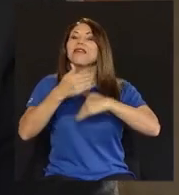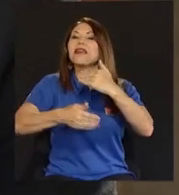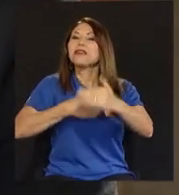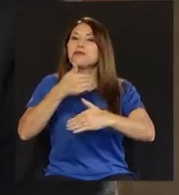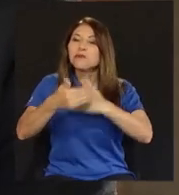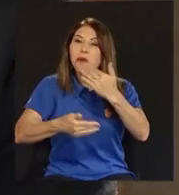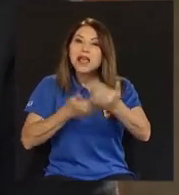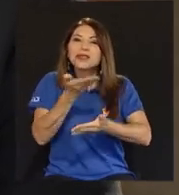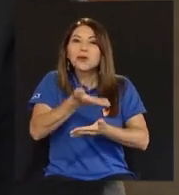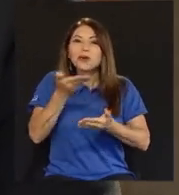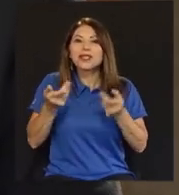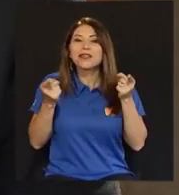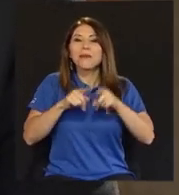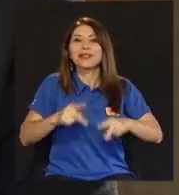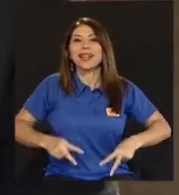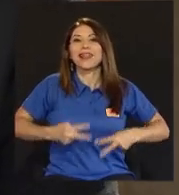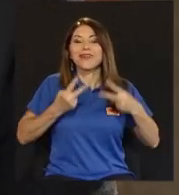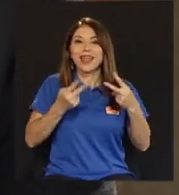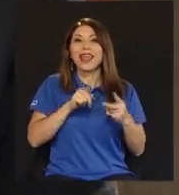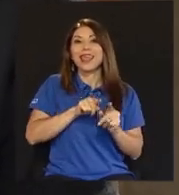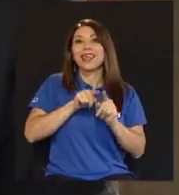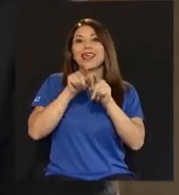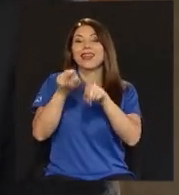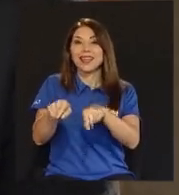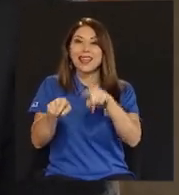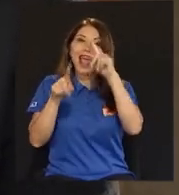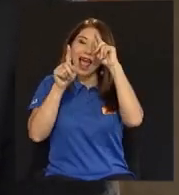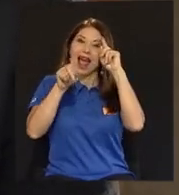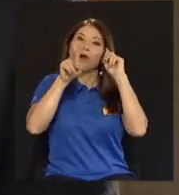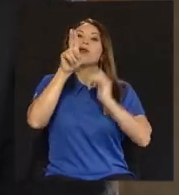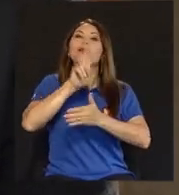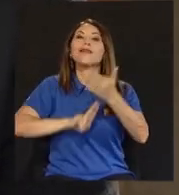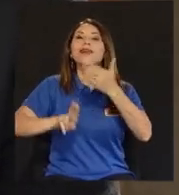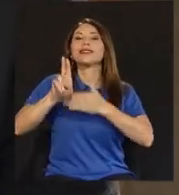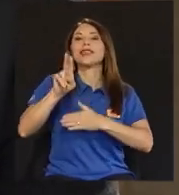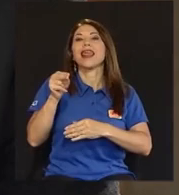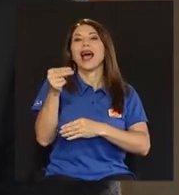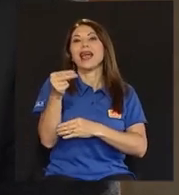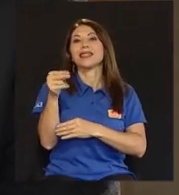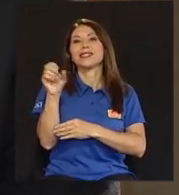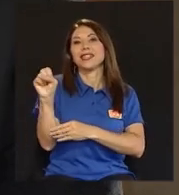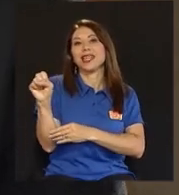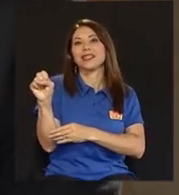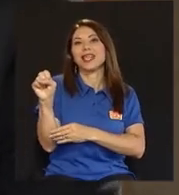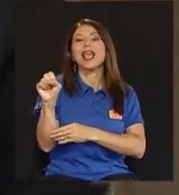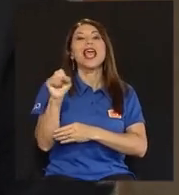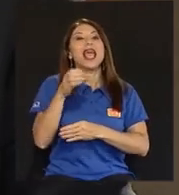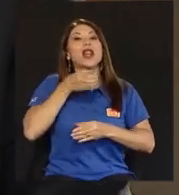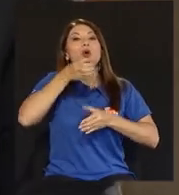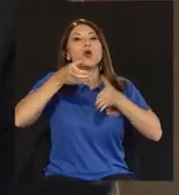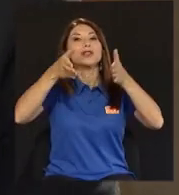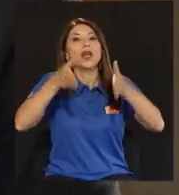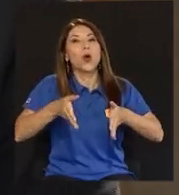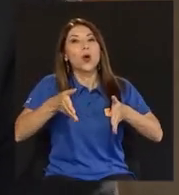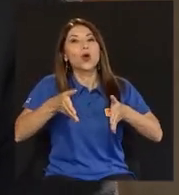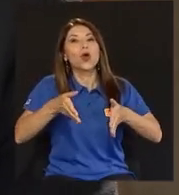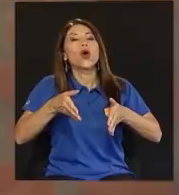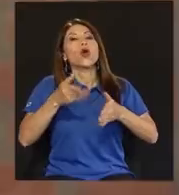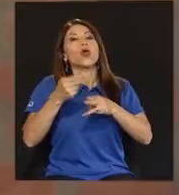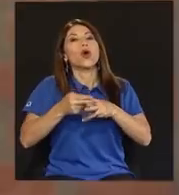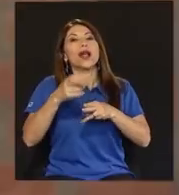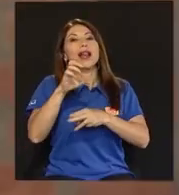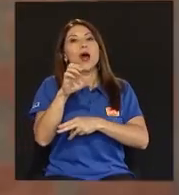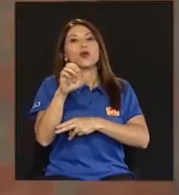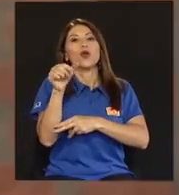iría a Ohio State University y el profesor consejero fue don Claudio González Vega, un nieto de Claudio González Rucavado.